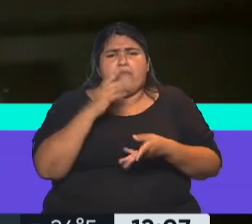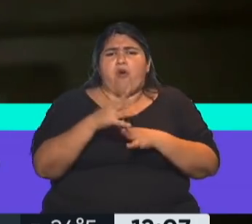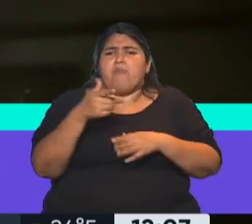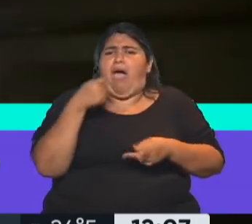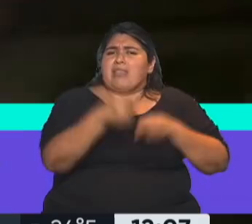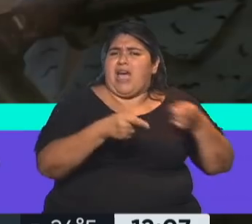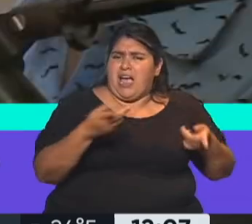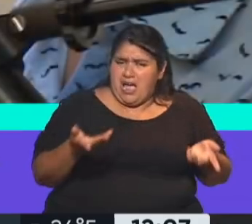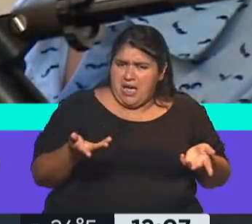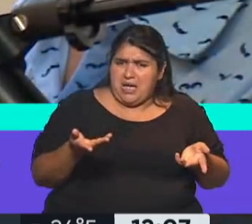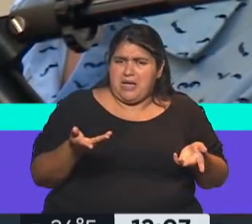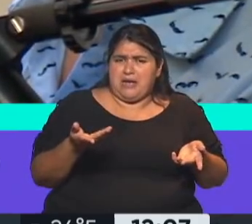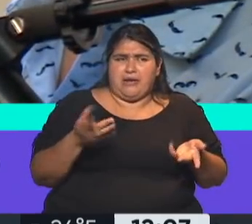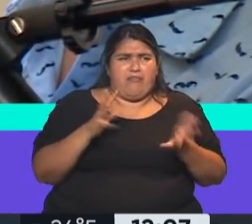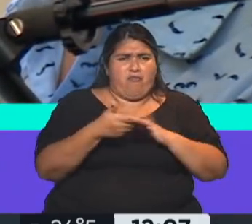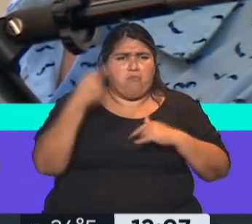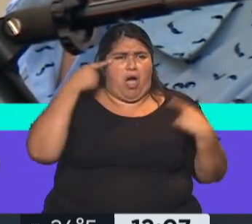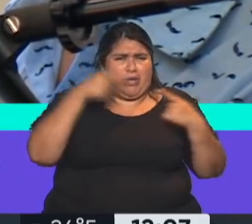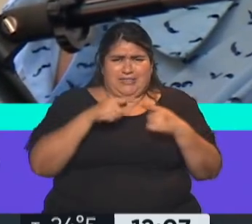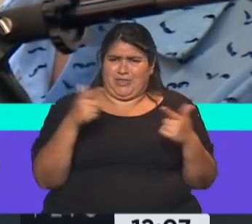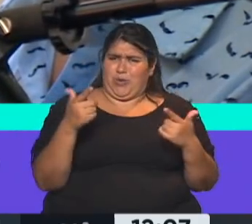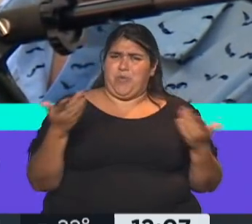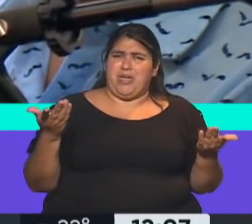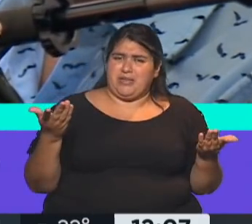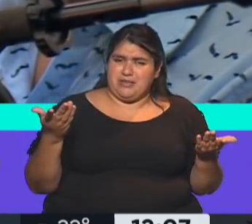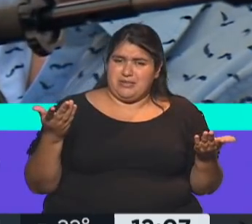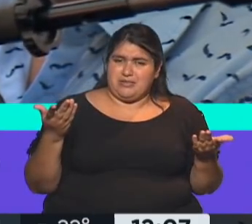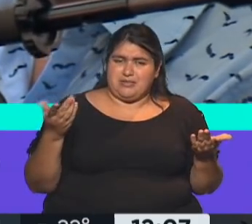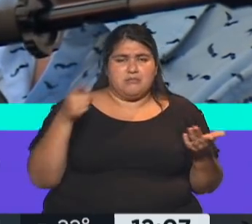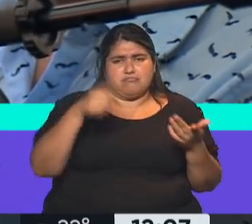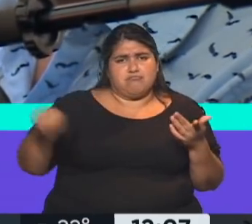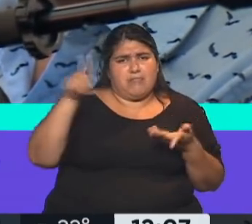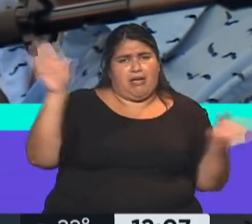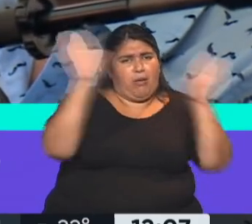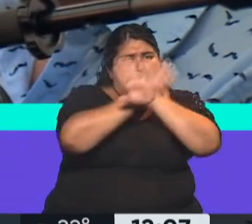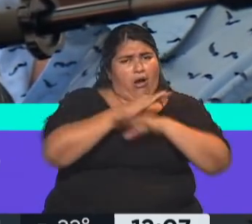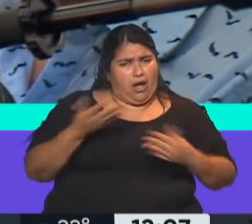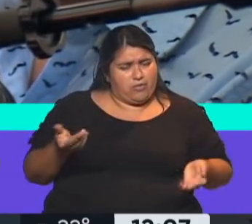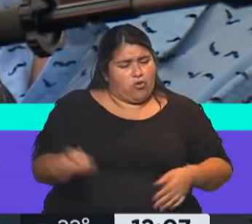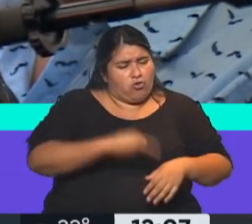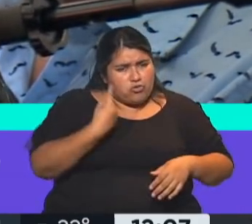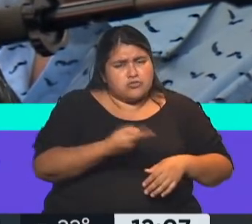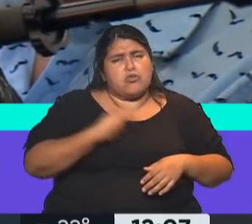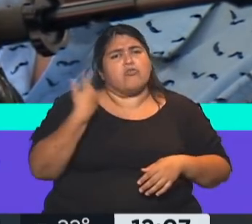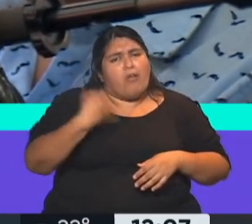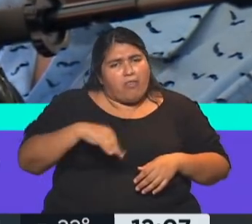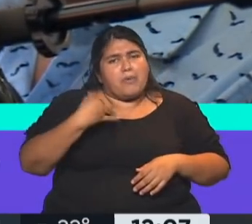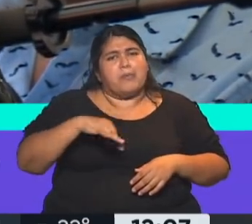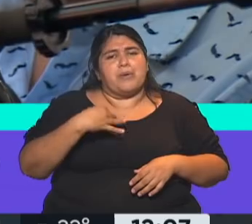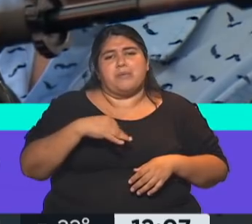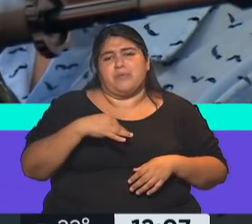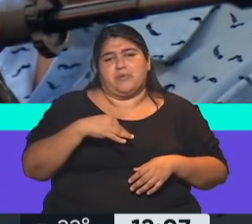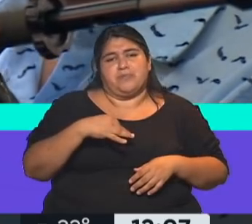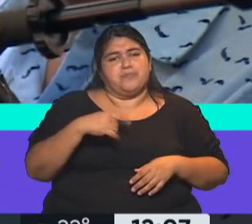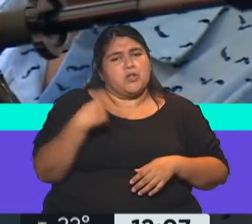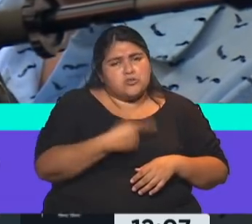pobladas sin ninguna bases militares. Él equivoca. nosotros debemos